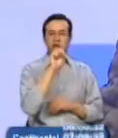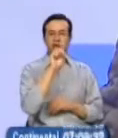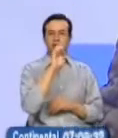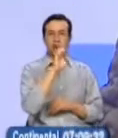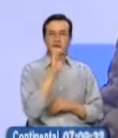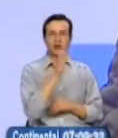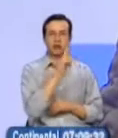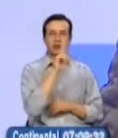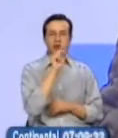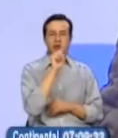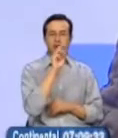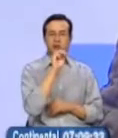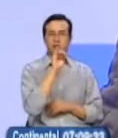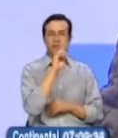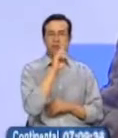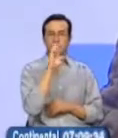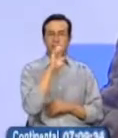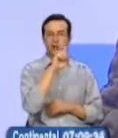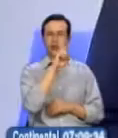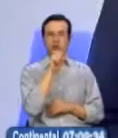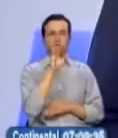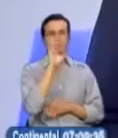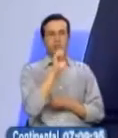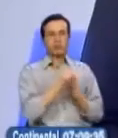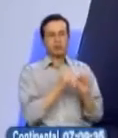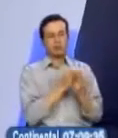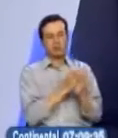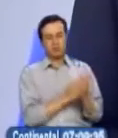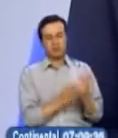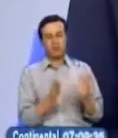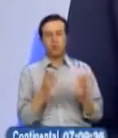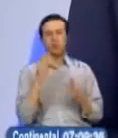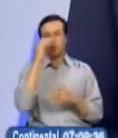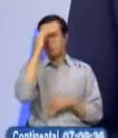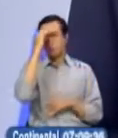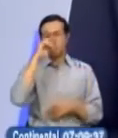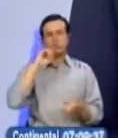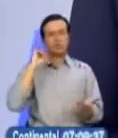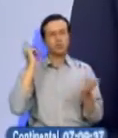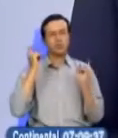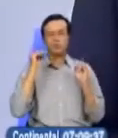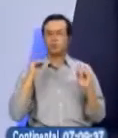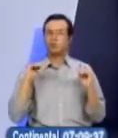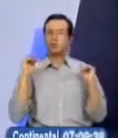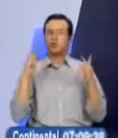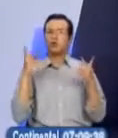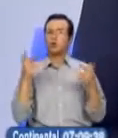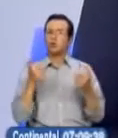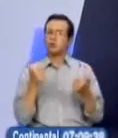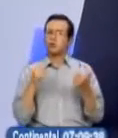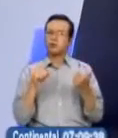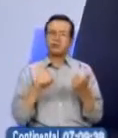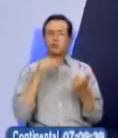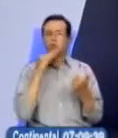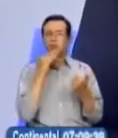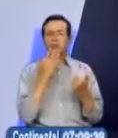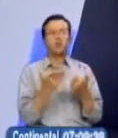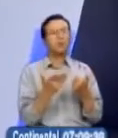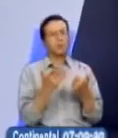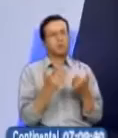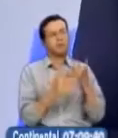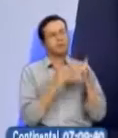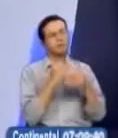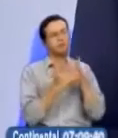Ramírez. En 9 años... ¿cómo ha evolucionado la educación superior y qué tan efectiva y eficaz ha